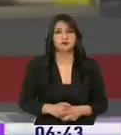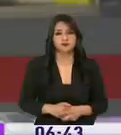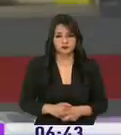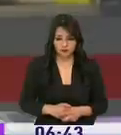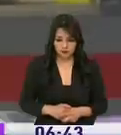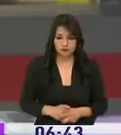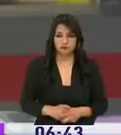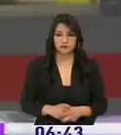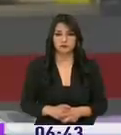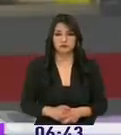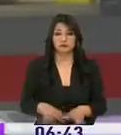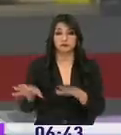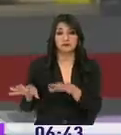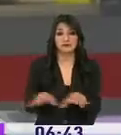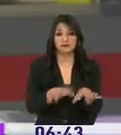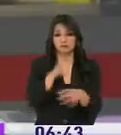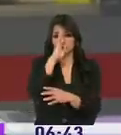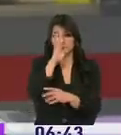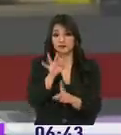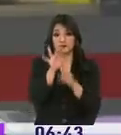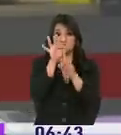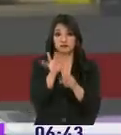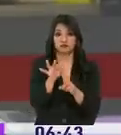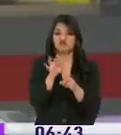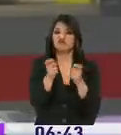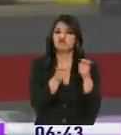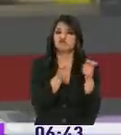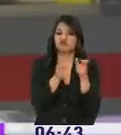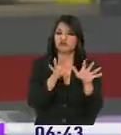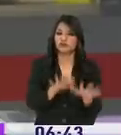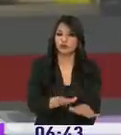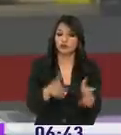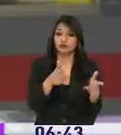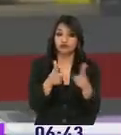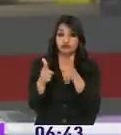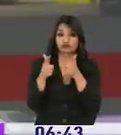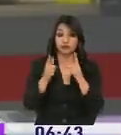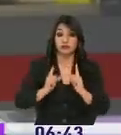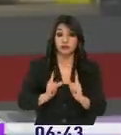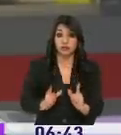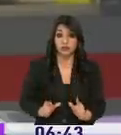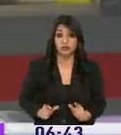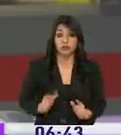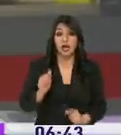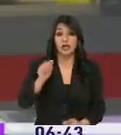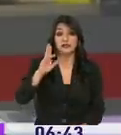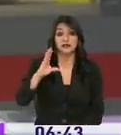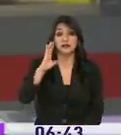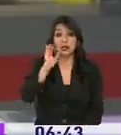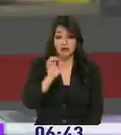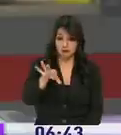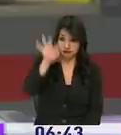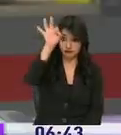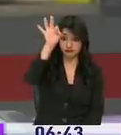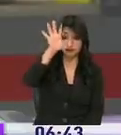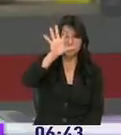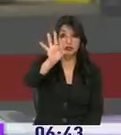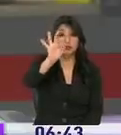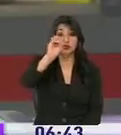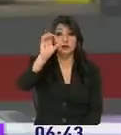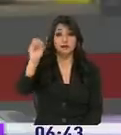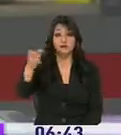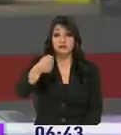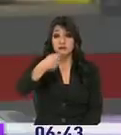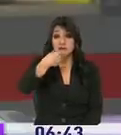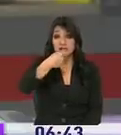Un operativo liderado por la Agencia Nacional de Regulación, Control y Vigilancia Sanitaria, ARCSA, detectó más de 900